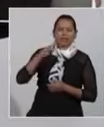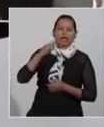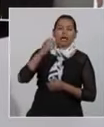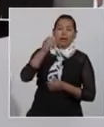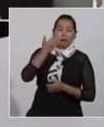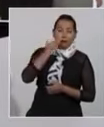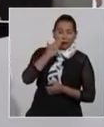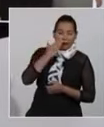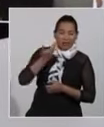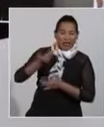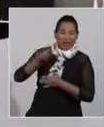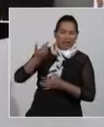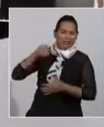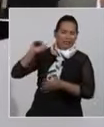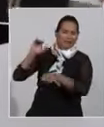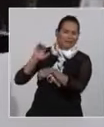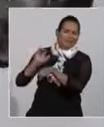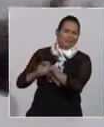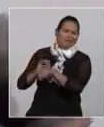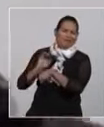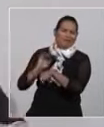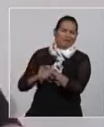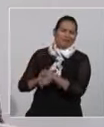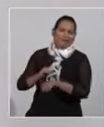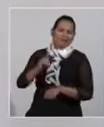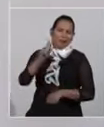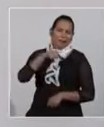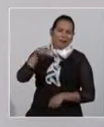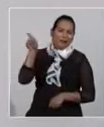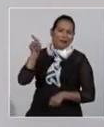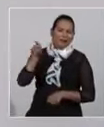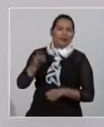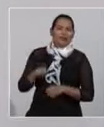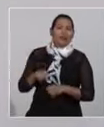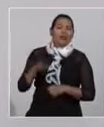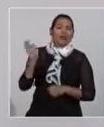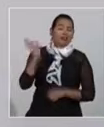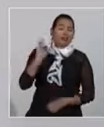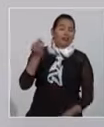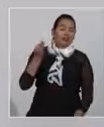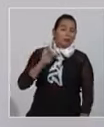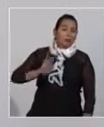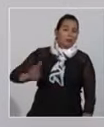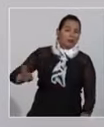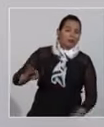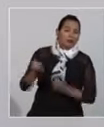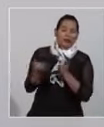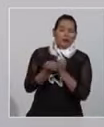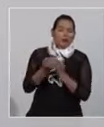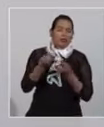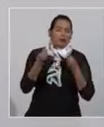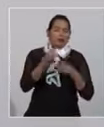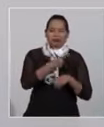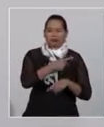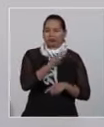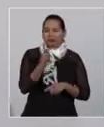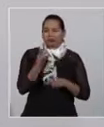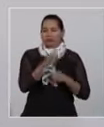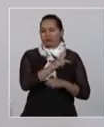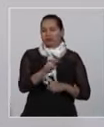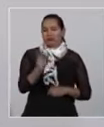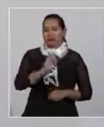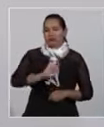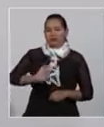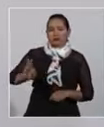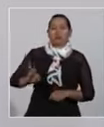Valle. Quizás lo traicionó, como ha traicionado a muchos. Eso es algo constante en la vida de Miguel Barbosa. Pero hablando de propuestas, porque la